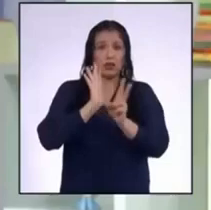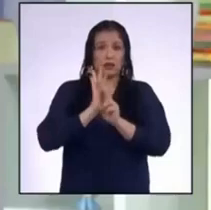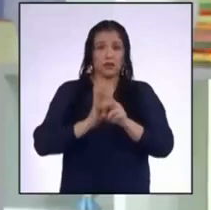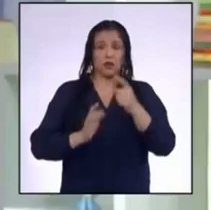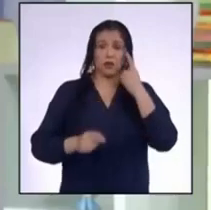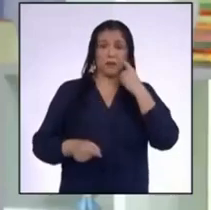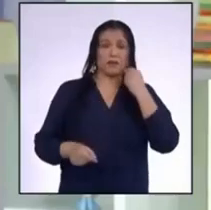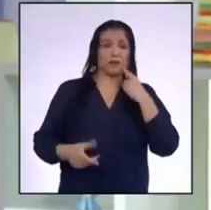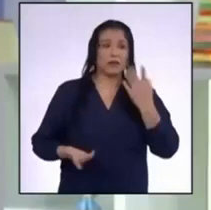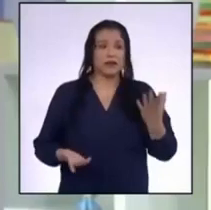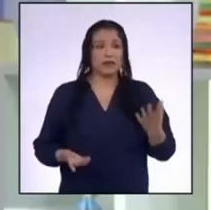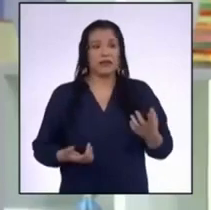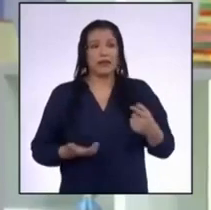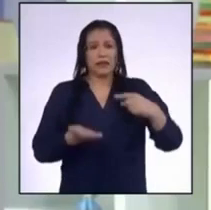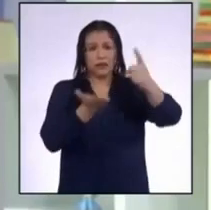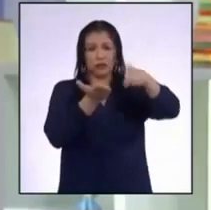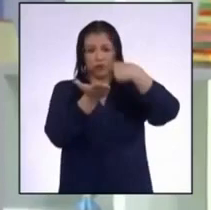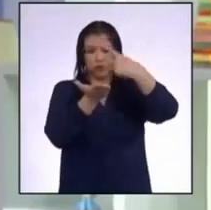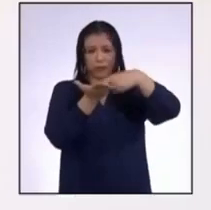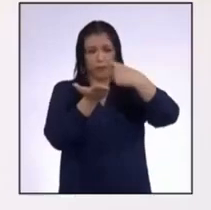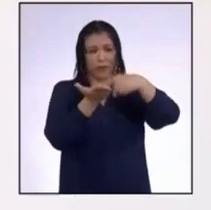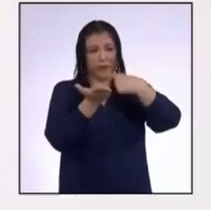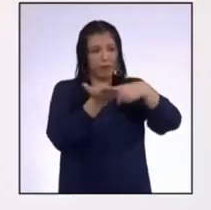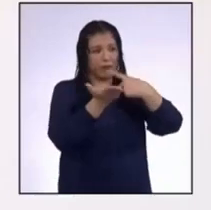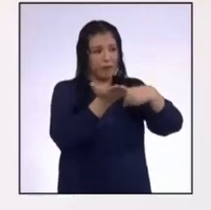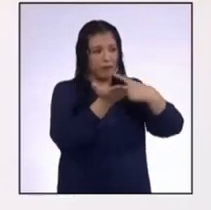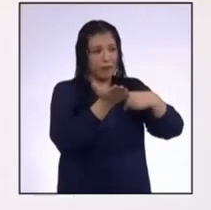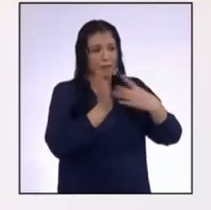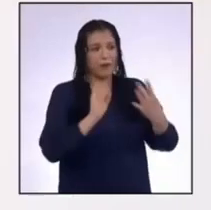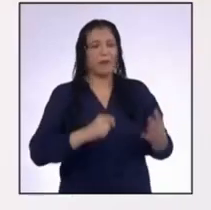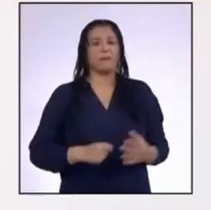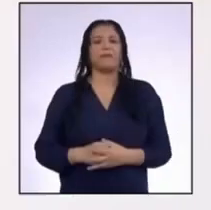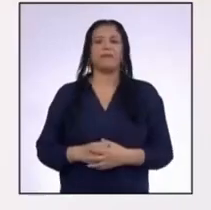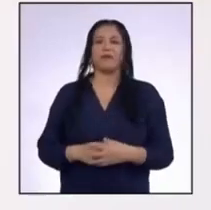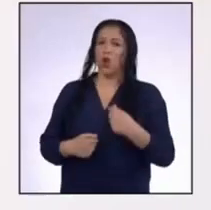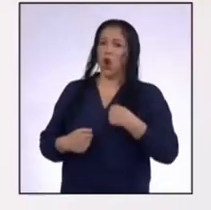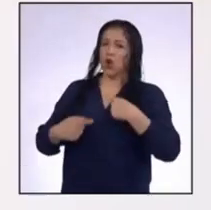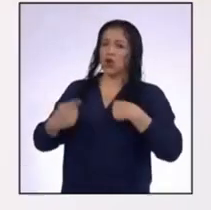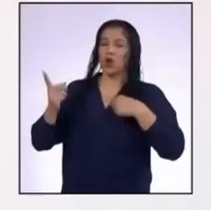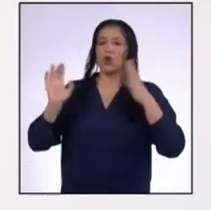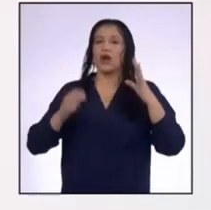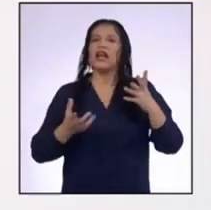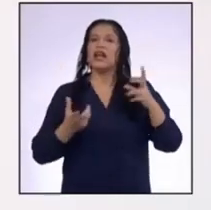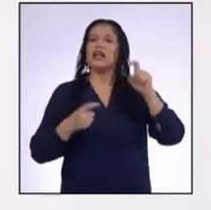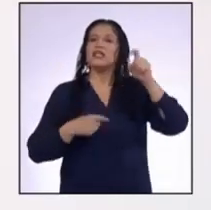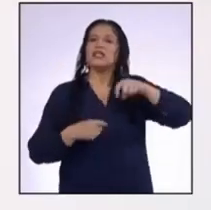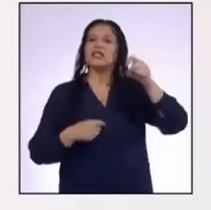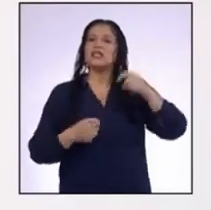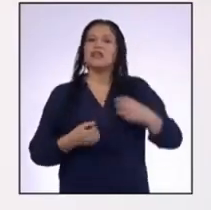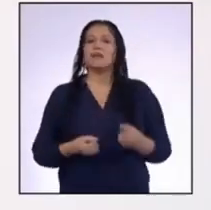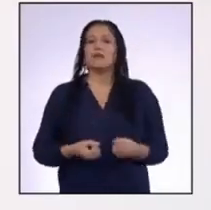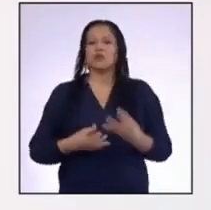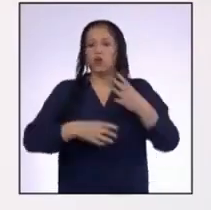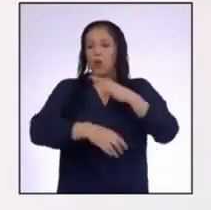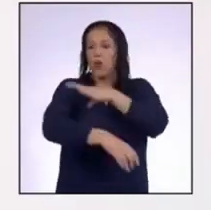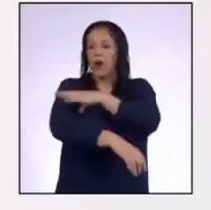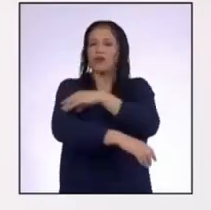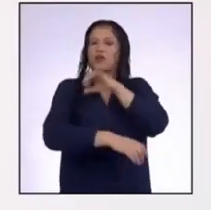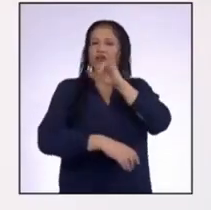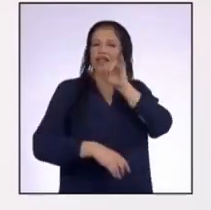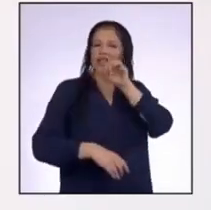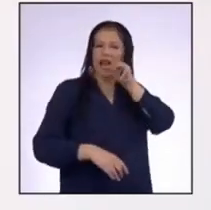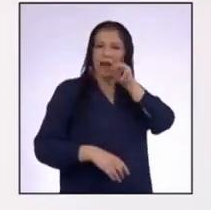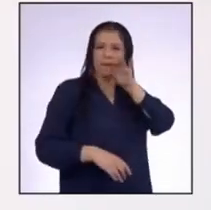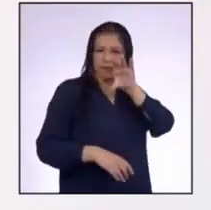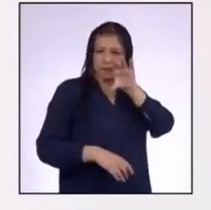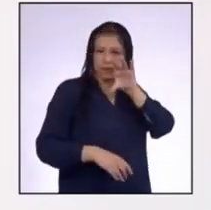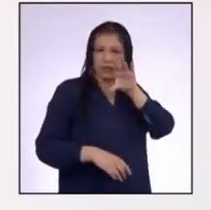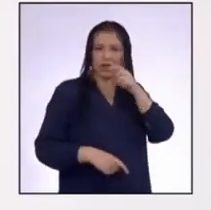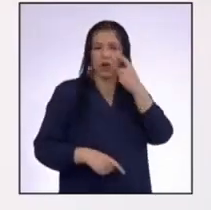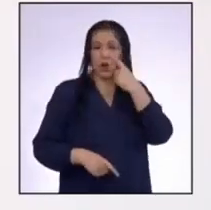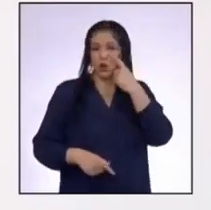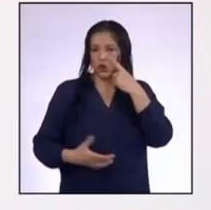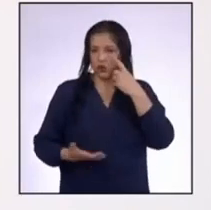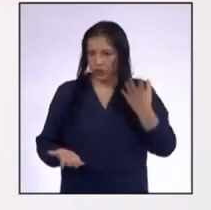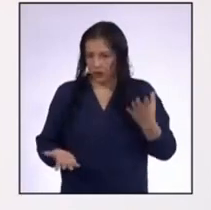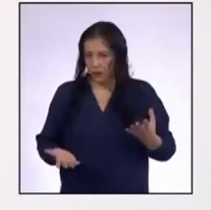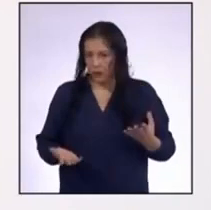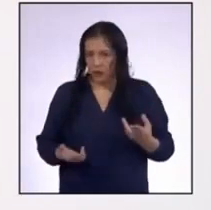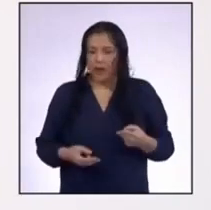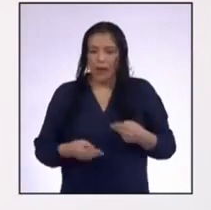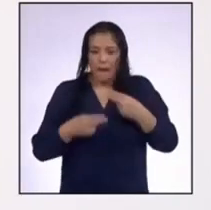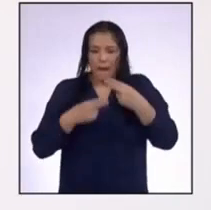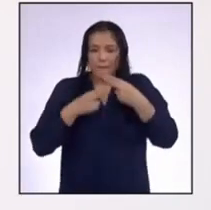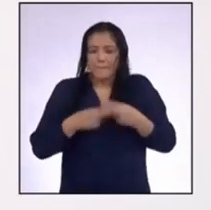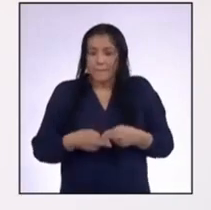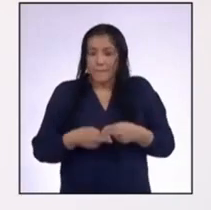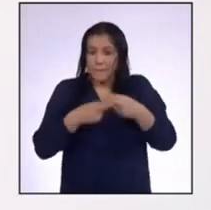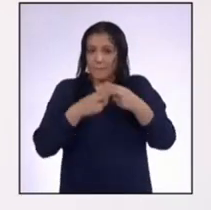voluntarios. Están llegando varios mensajes. Recuerden que necesitamos el valor de su masa corporal, que cotidianamente conocemos como